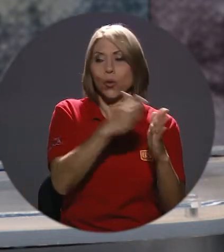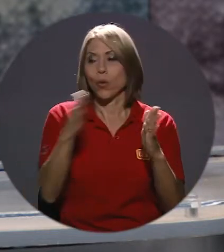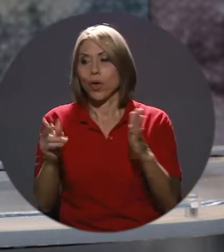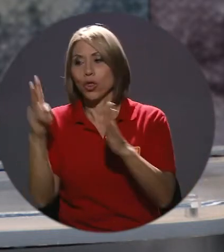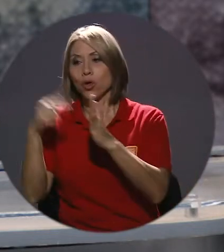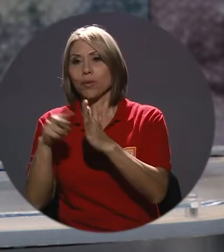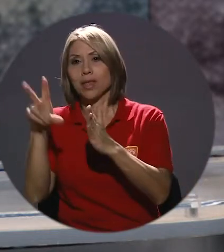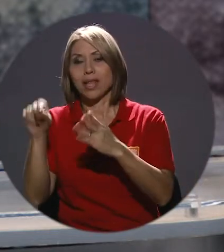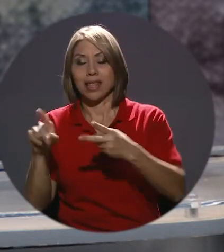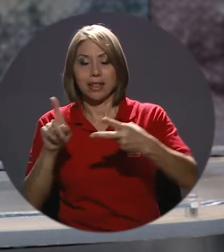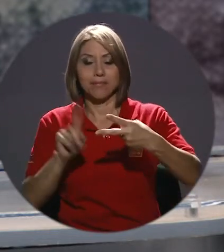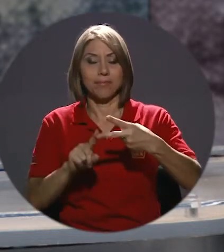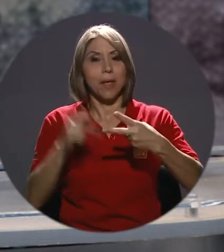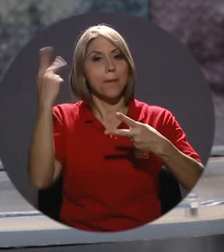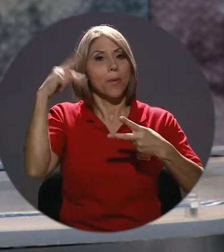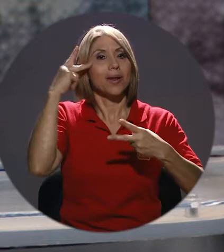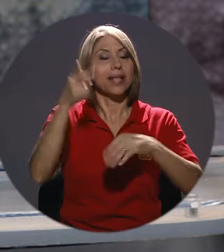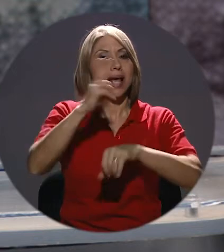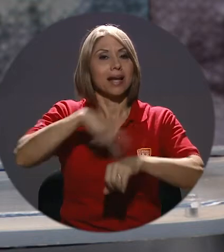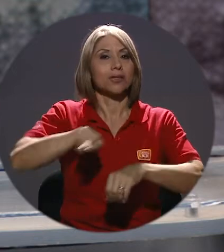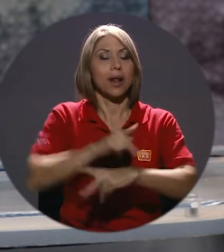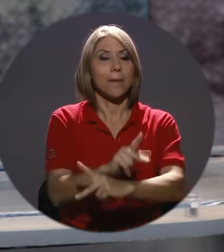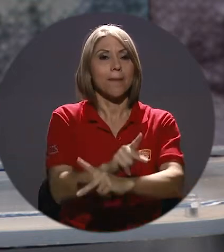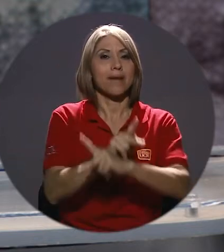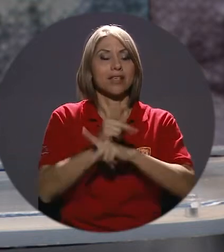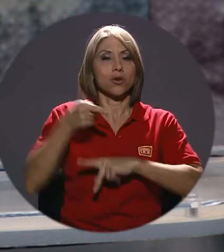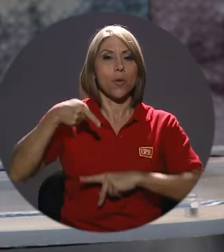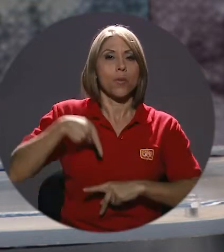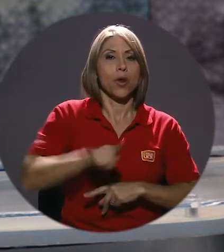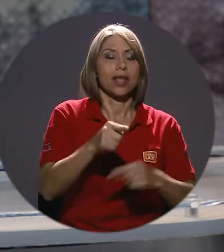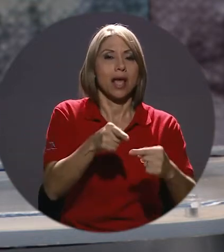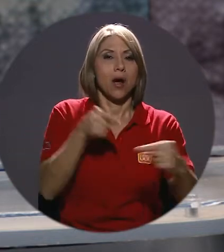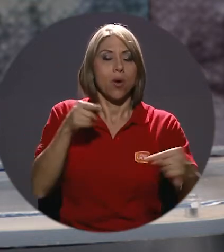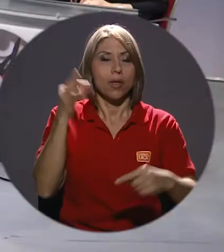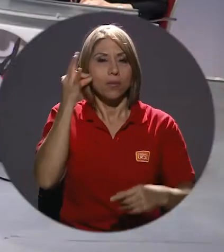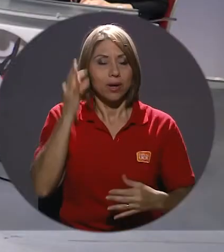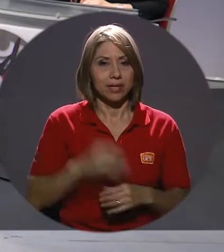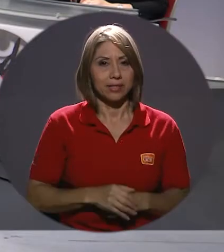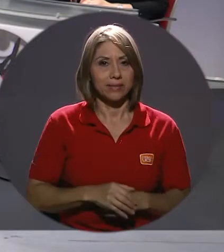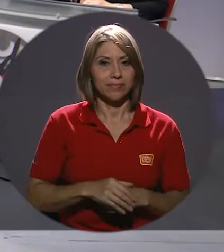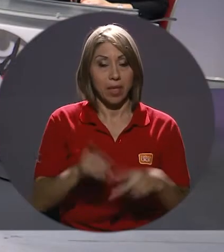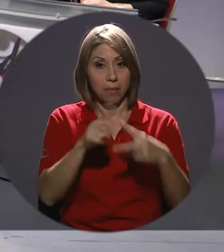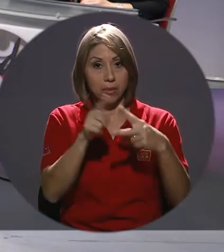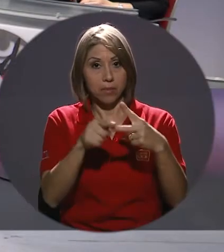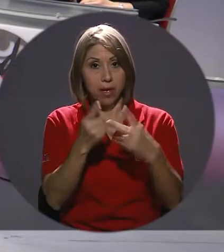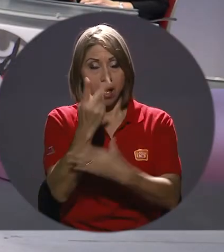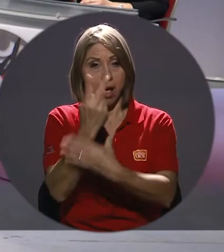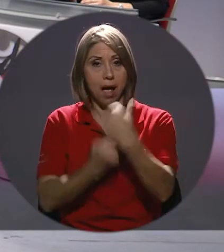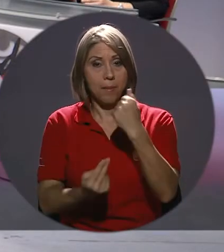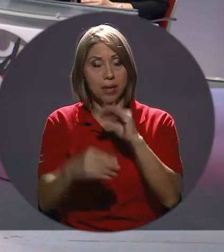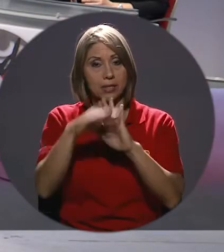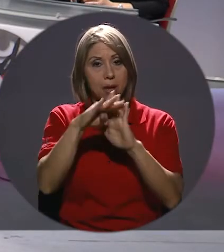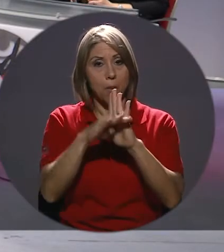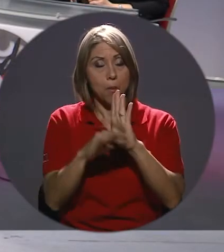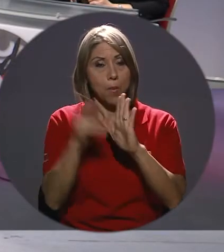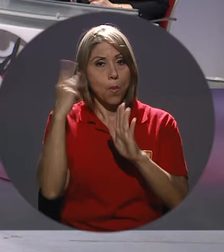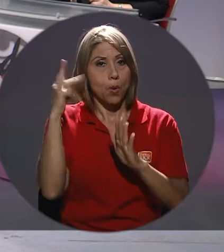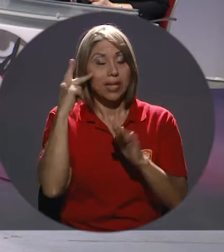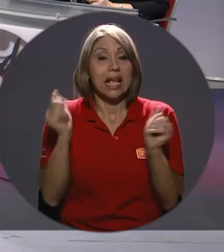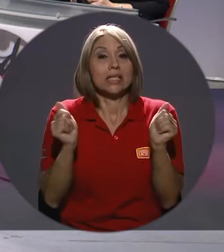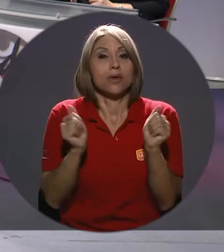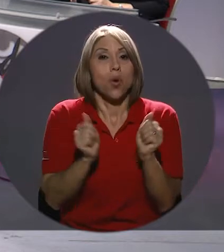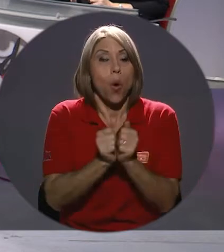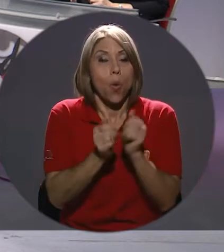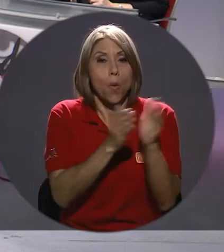y también la Política Nacional de Prevención de la Violencia contra las Mujeres. Entonces, ambas políticas con sus planes